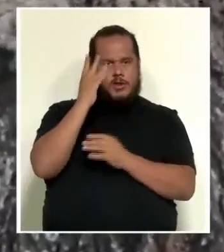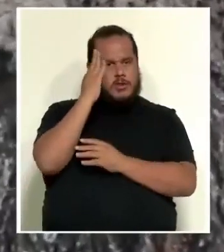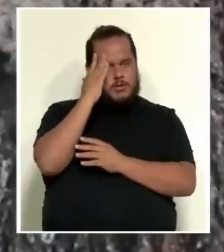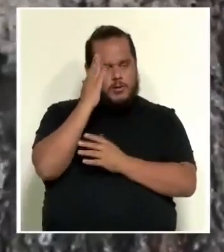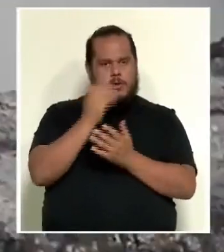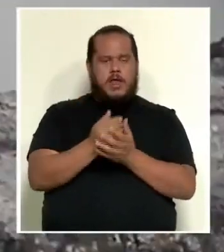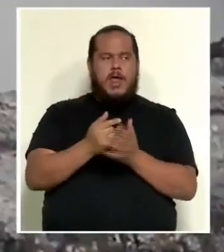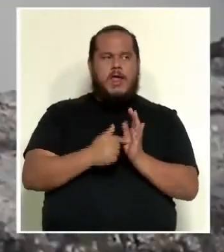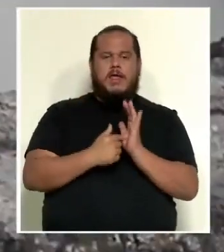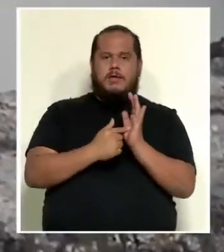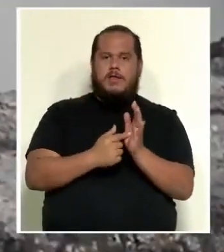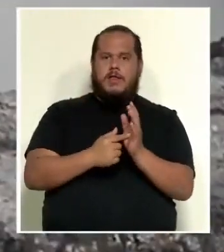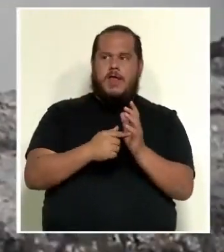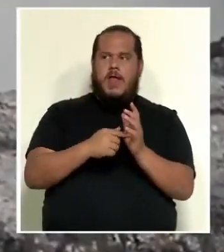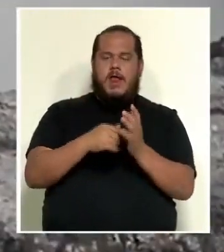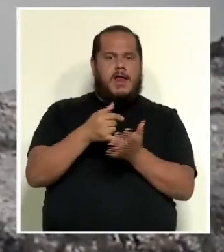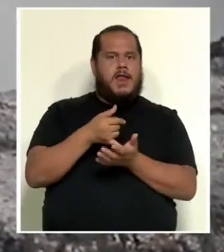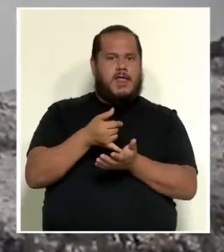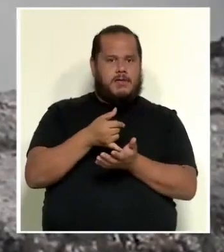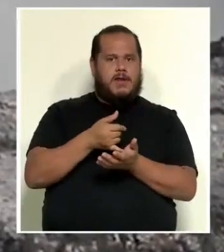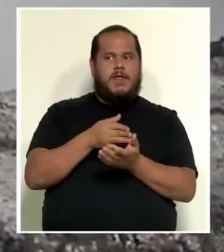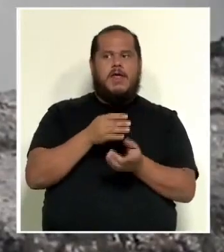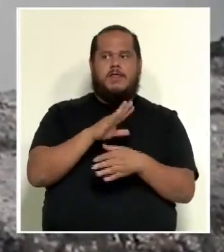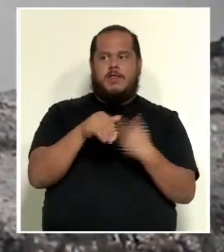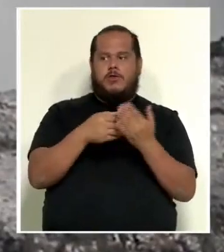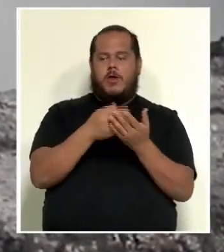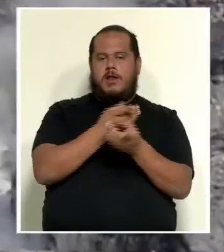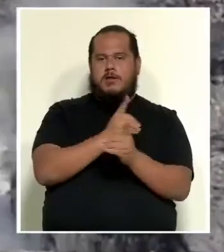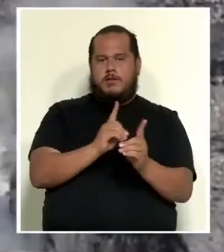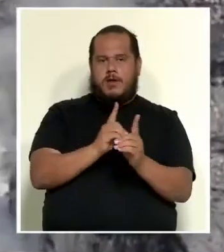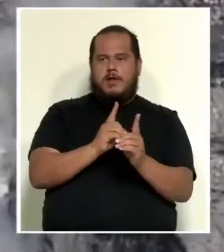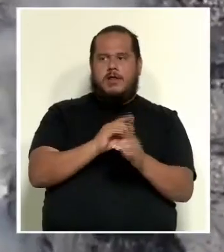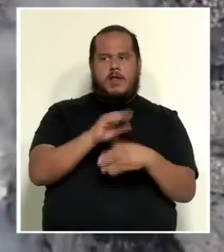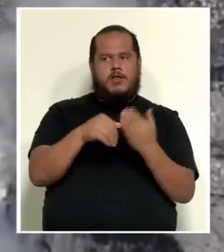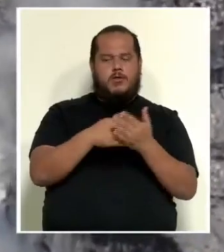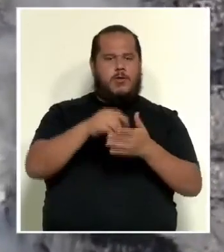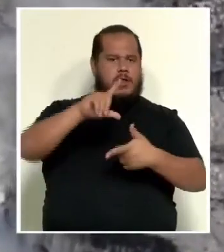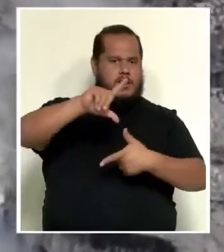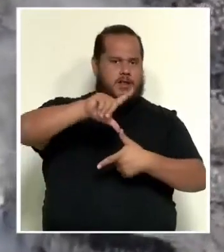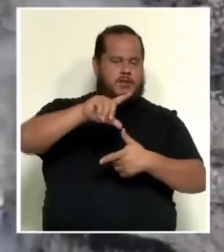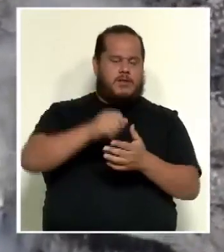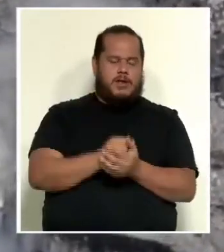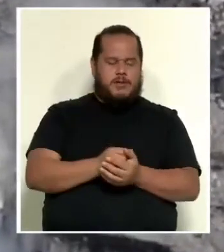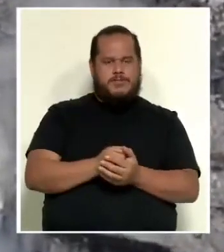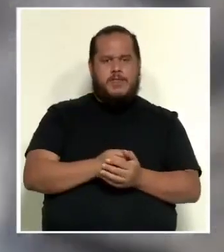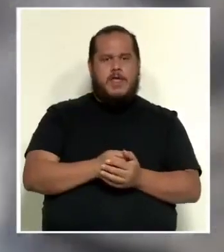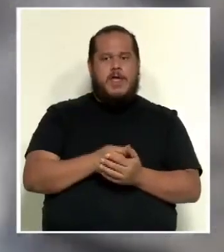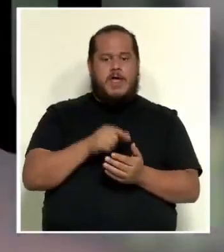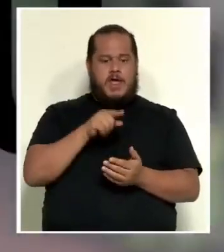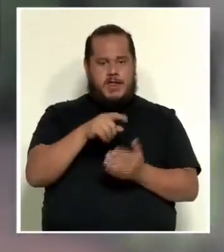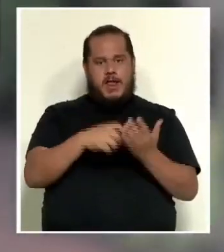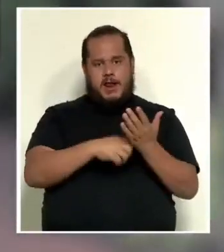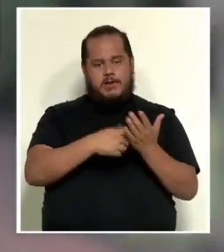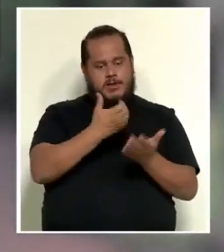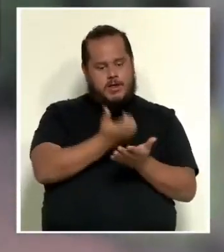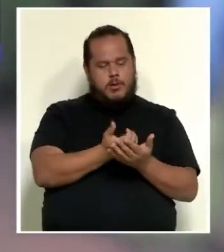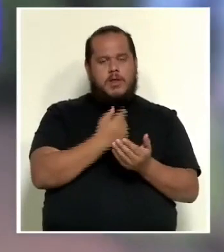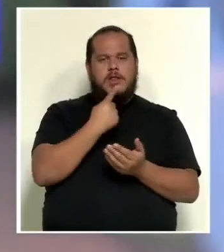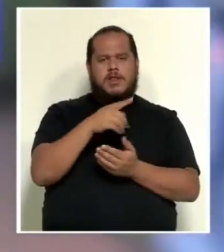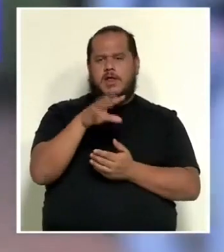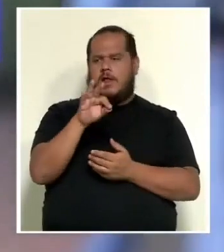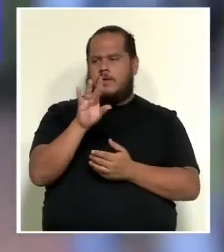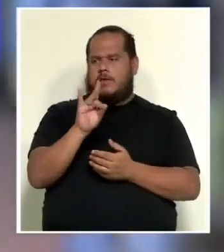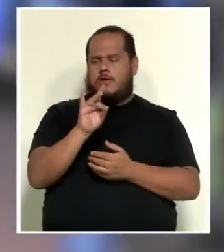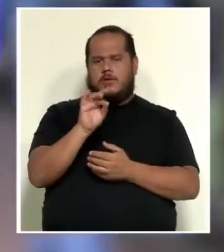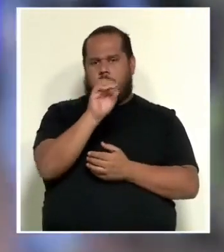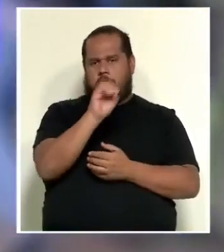que evidencian la fragilidad de las democracias en la región latinoamericana. Según The Economist, el